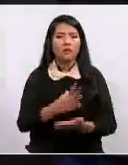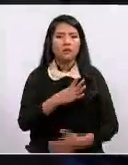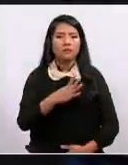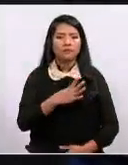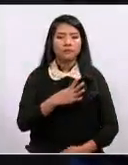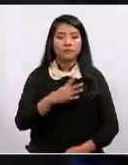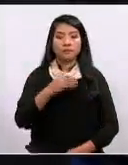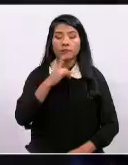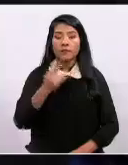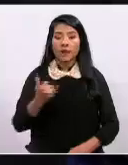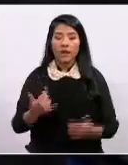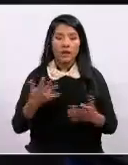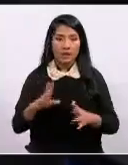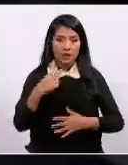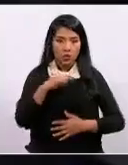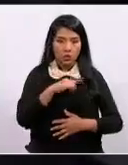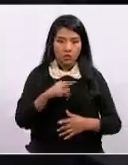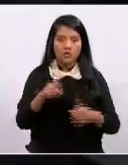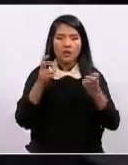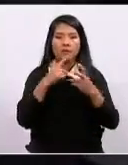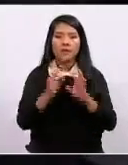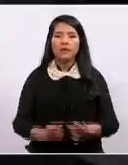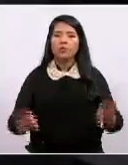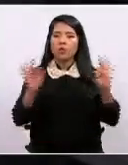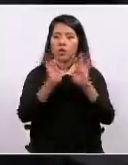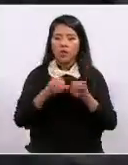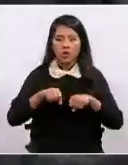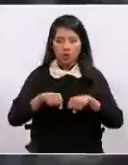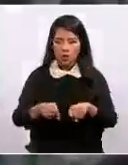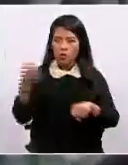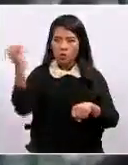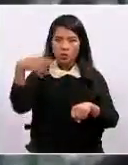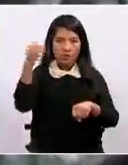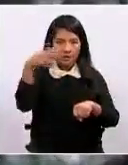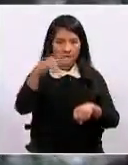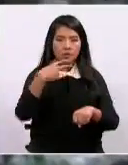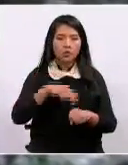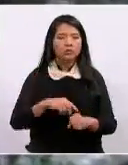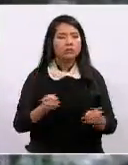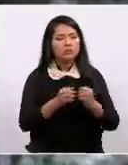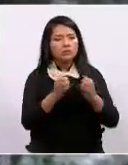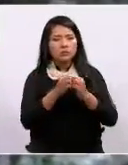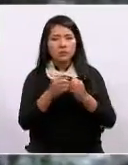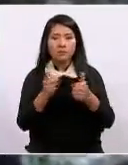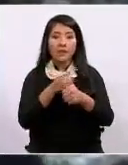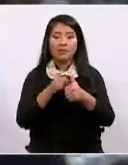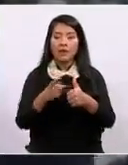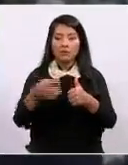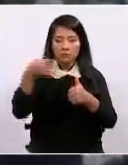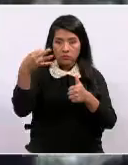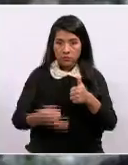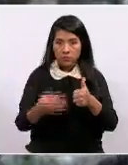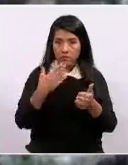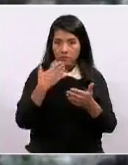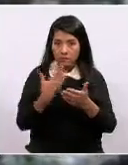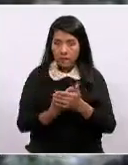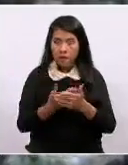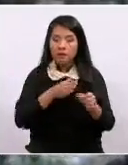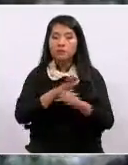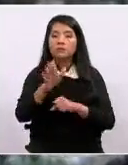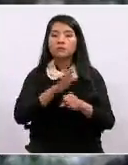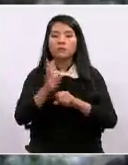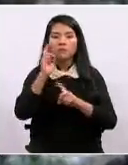Estamos visitando este importante supermercado para primero verificar la calidad de los productos que están a disponibilidad